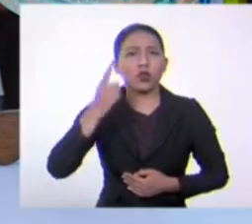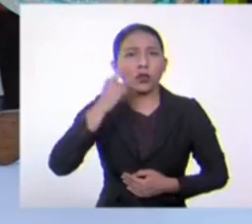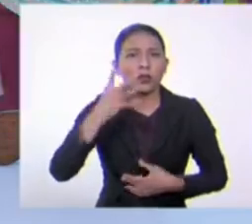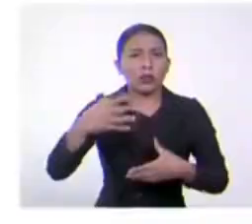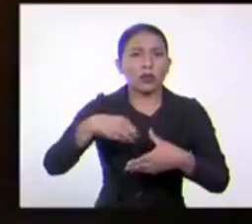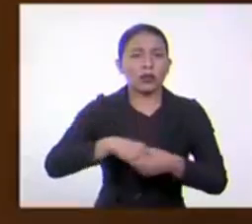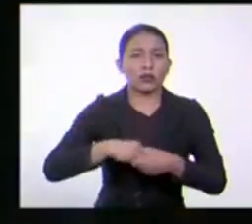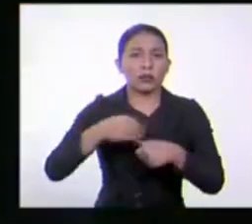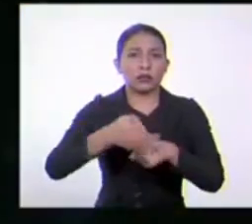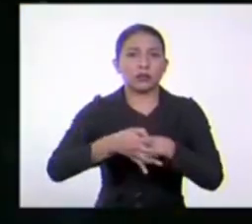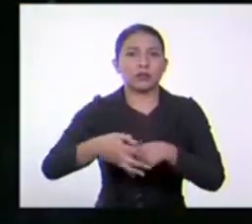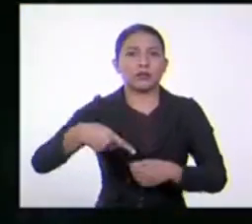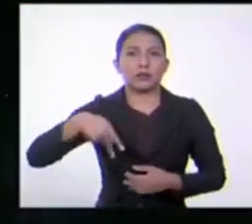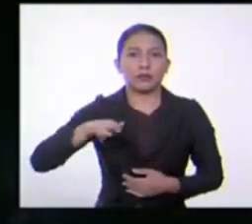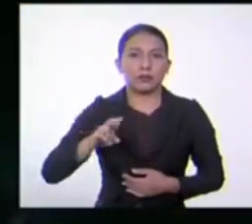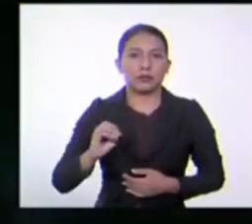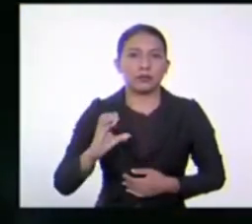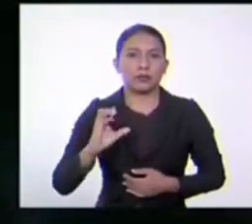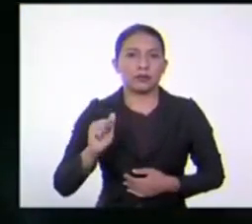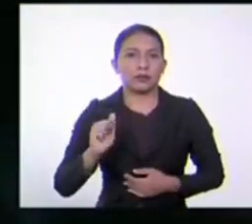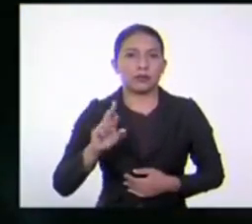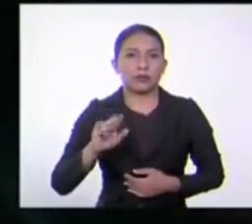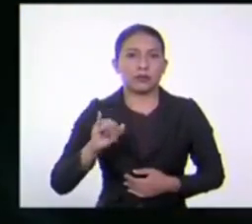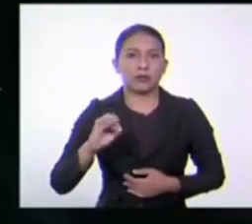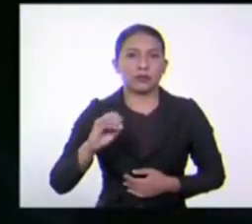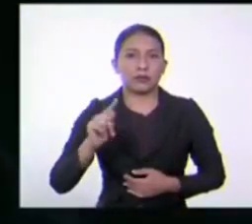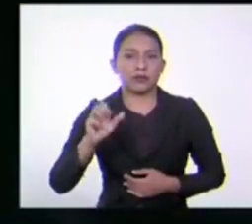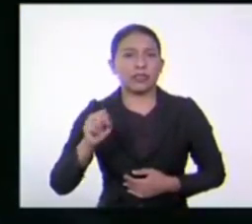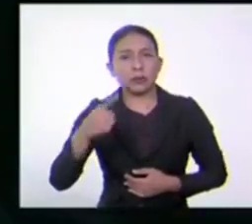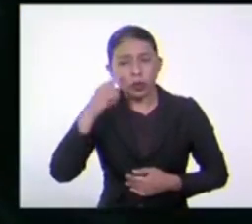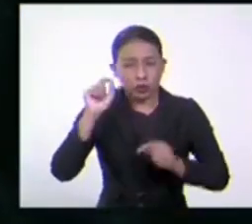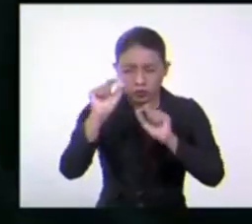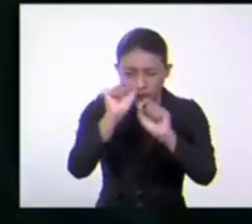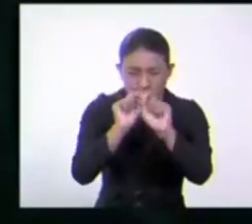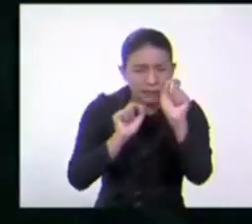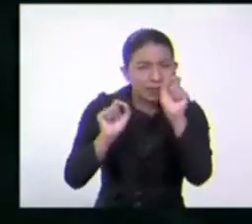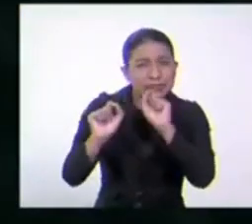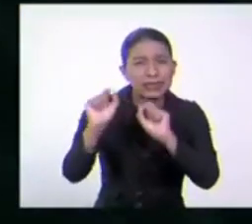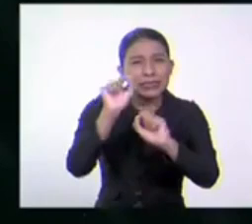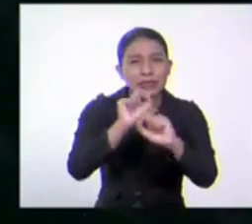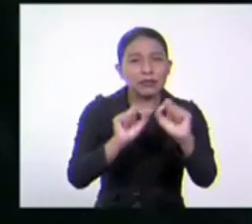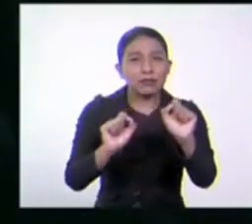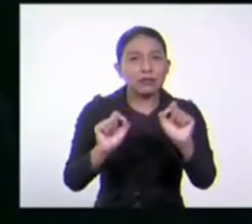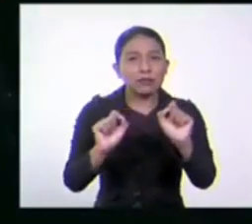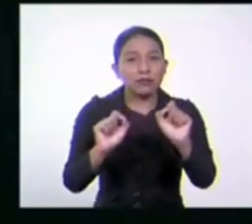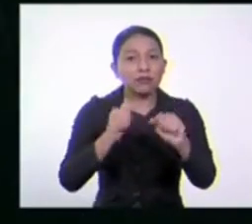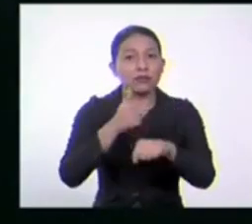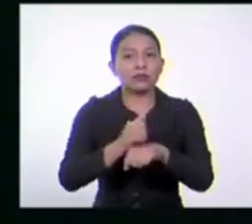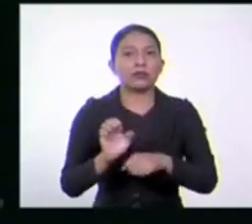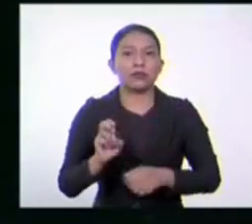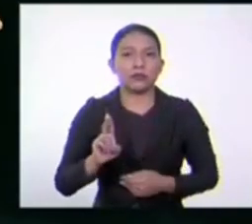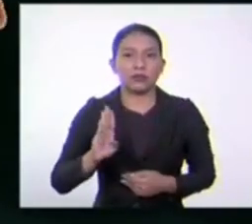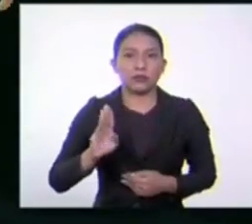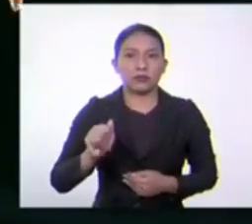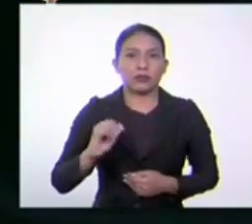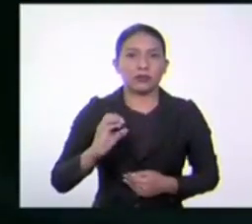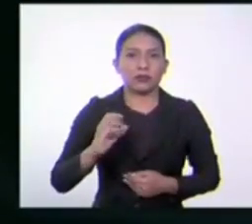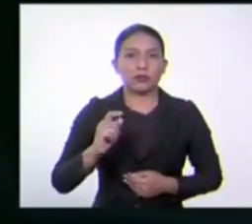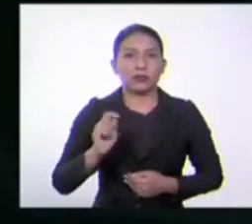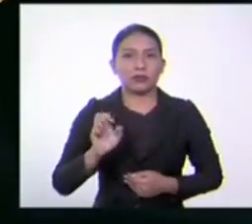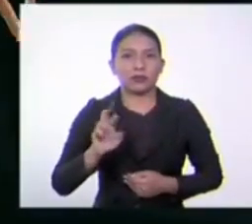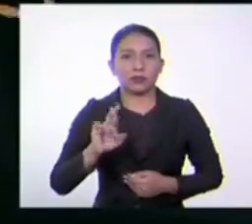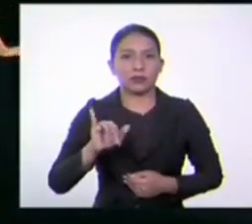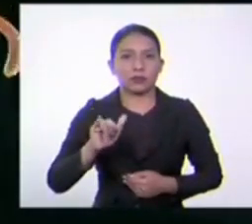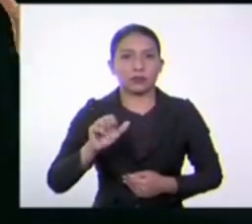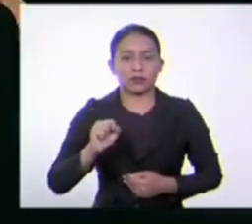células procariotas son bacterias, arqueobacterias o las llamadas eubacterias, que también son el